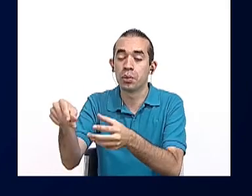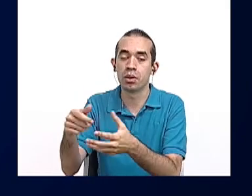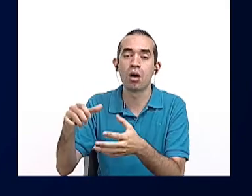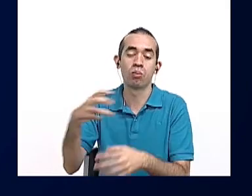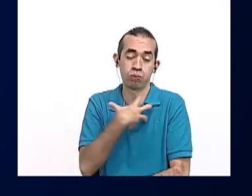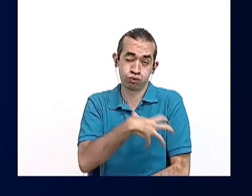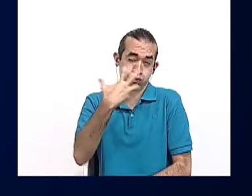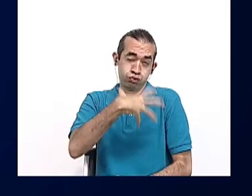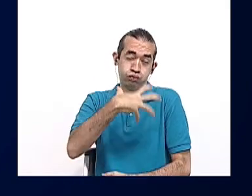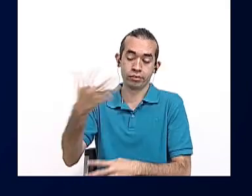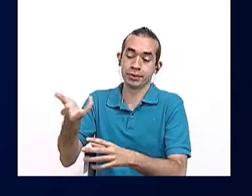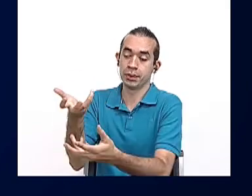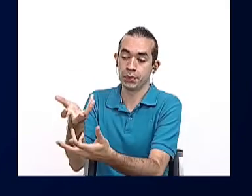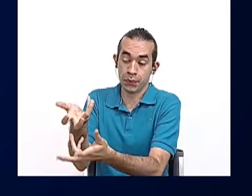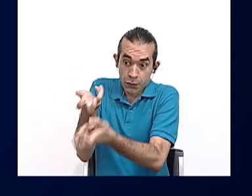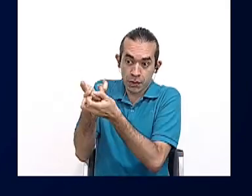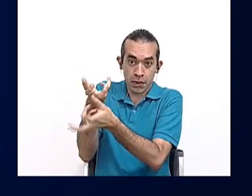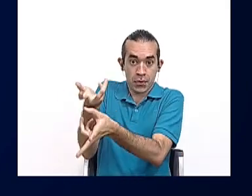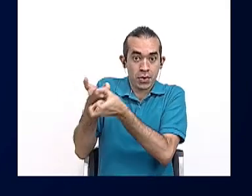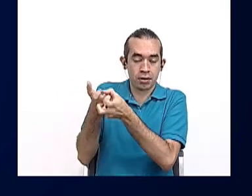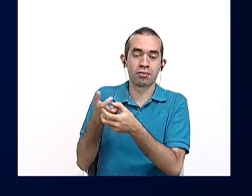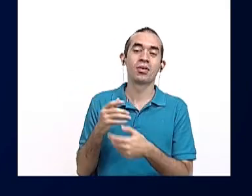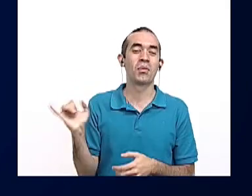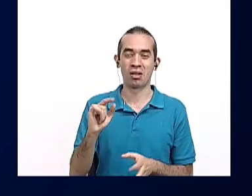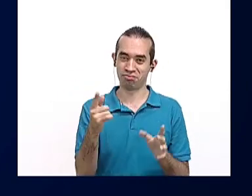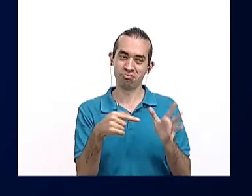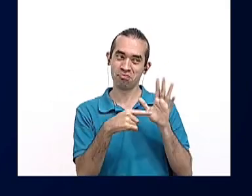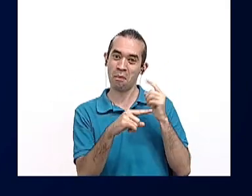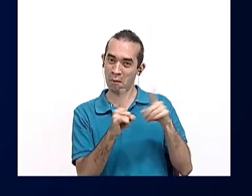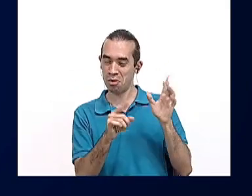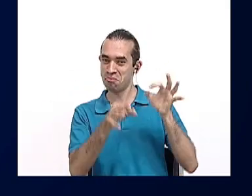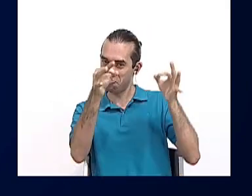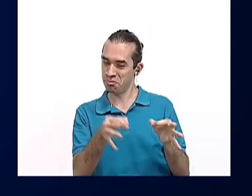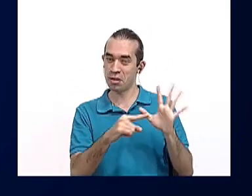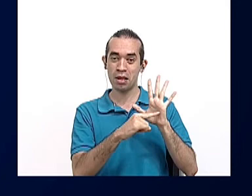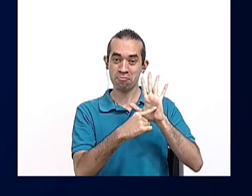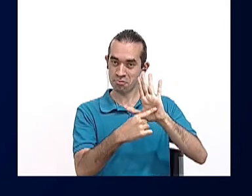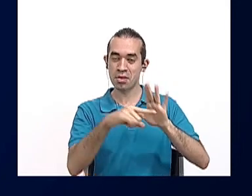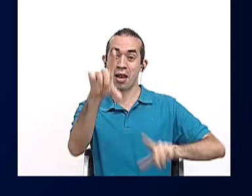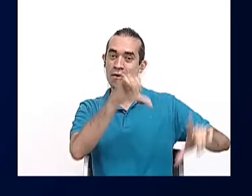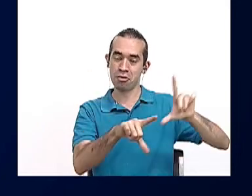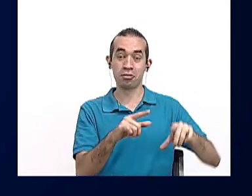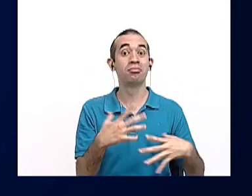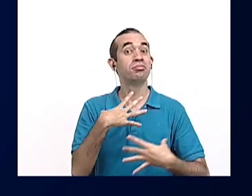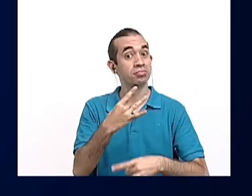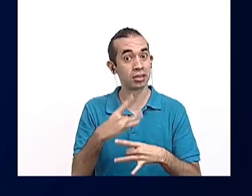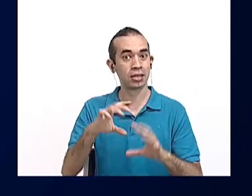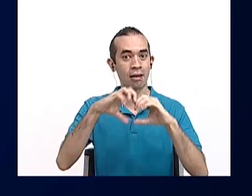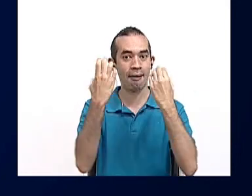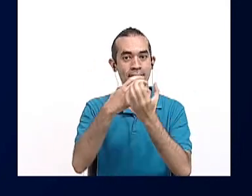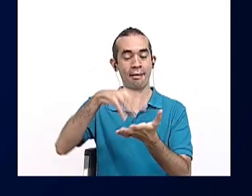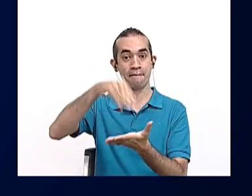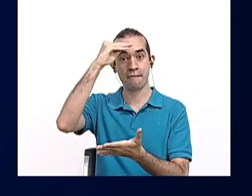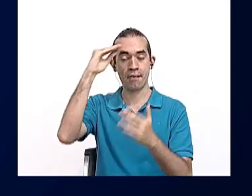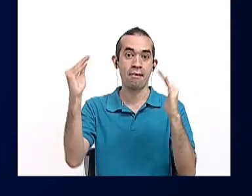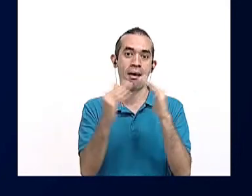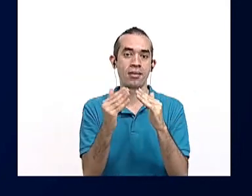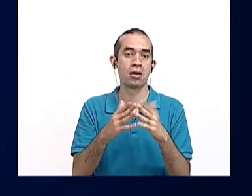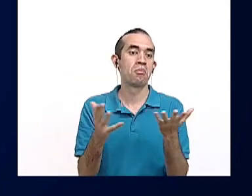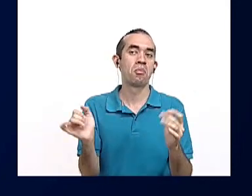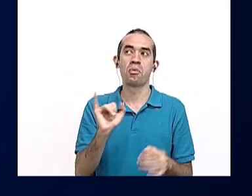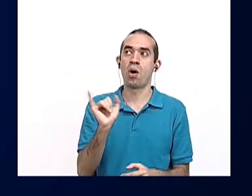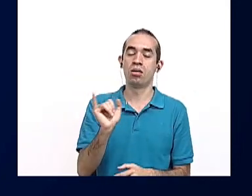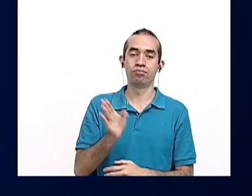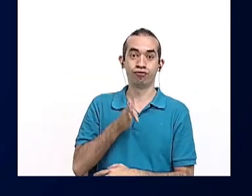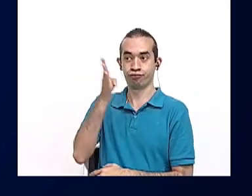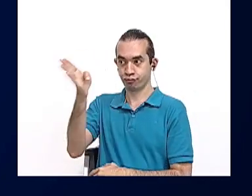la parte interesante que hemos tratado de tener en estas clases de Aprendo en Casa, poder asistir a un laboratorio para que